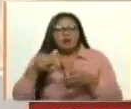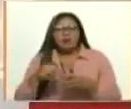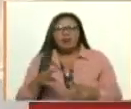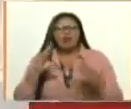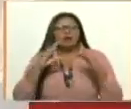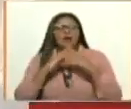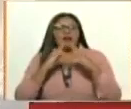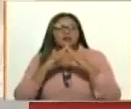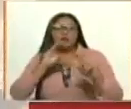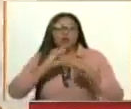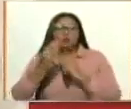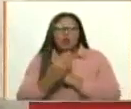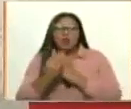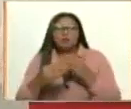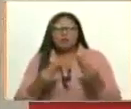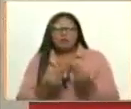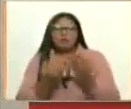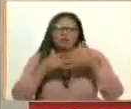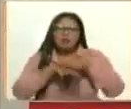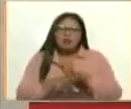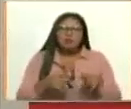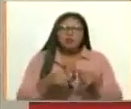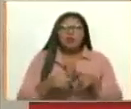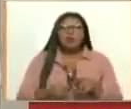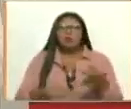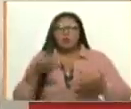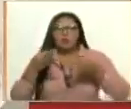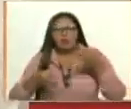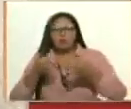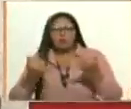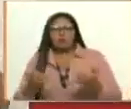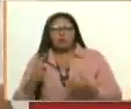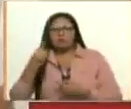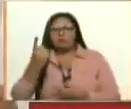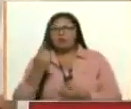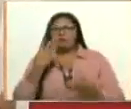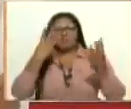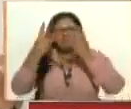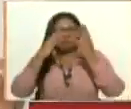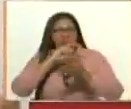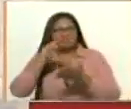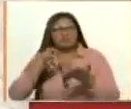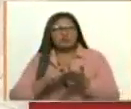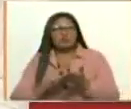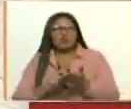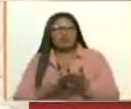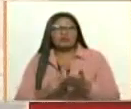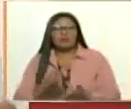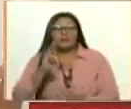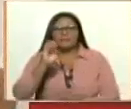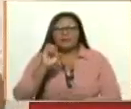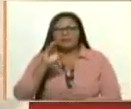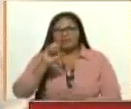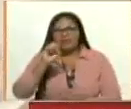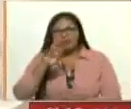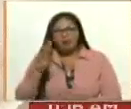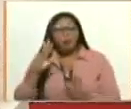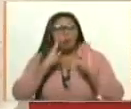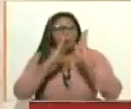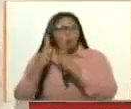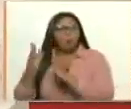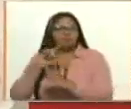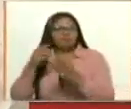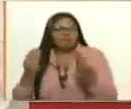Cultural Aquiles Nazoa con los integrantes del jurado del primer Festival Nacional de Pesebres, organizado por el